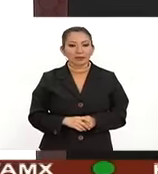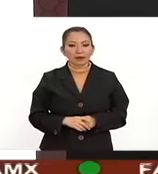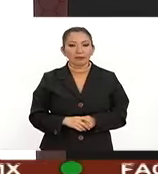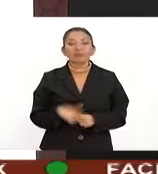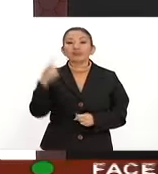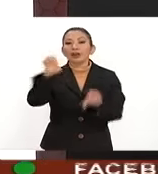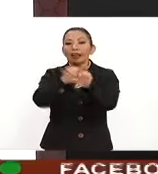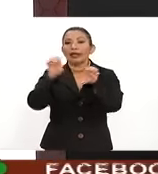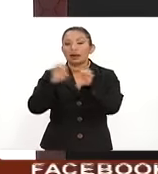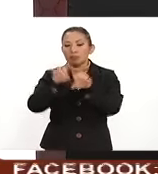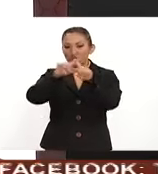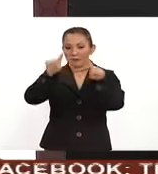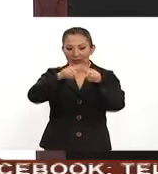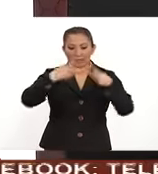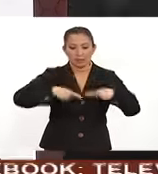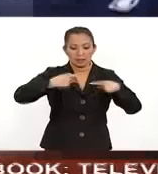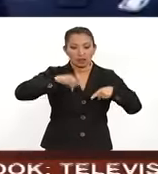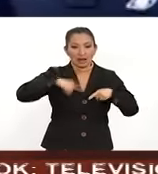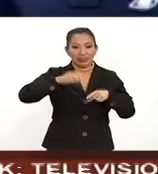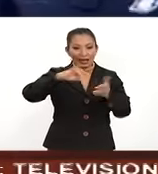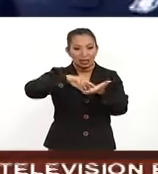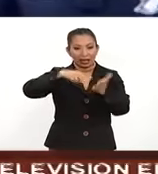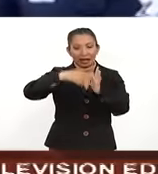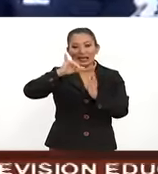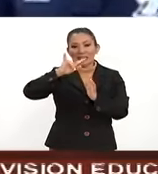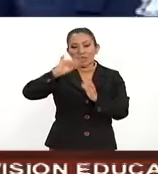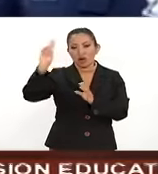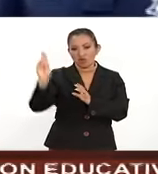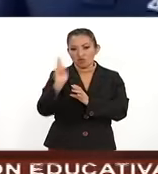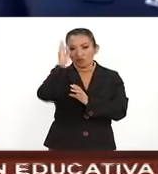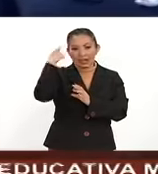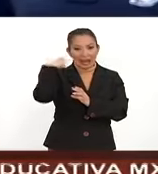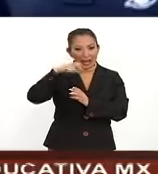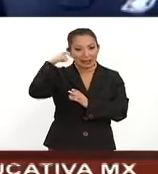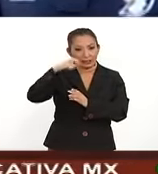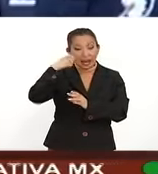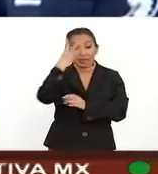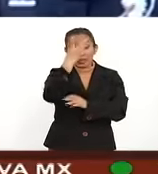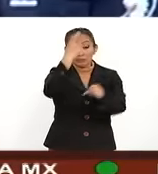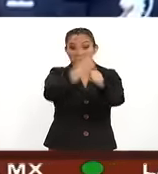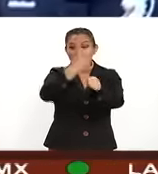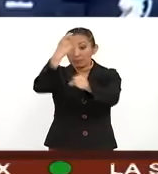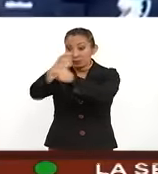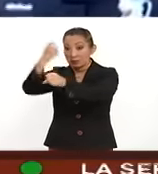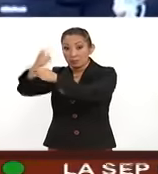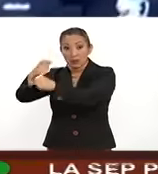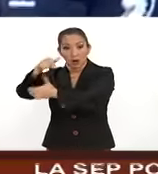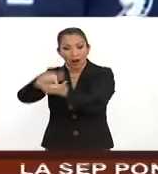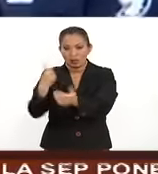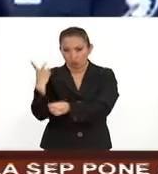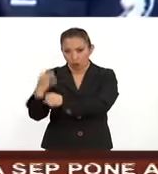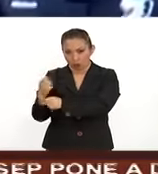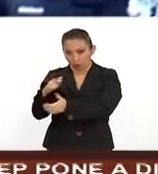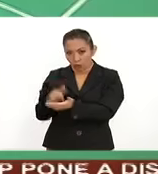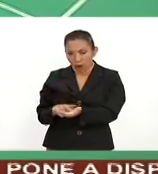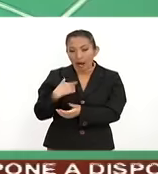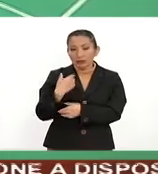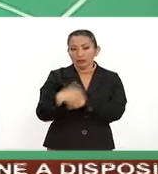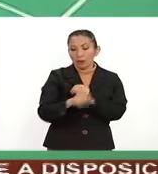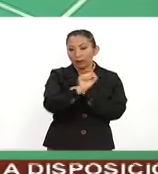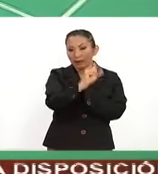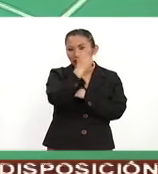Un equipo multidisciplinario de la Facultad de Ingeniería de la Universidad Autónoma de Querétaro obtuvo 3 primeros lugares y un cuarto lugar en la edición